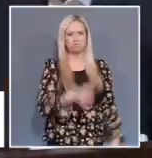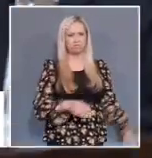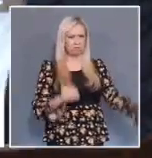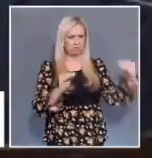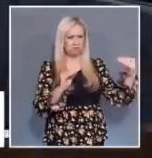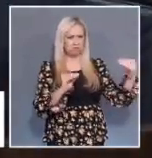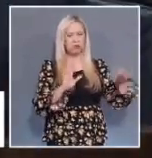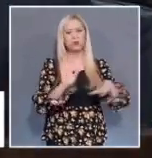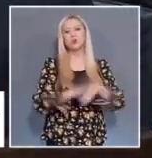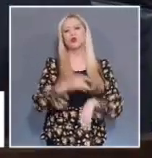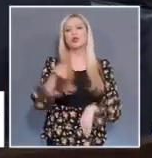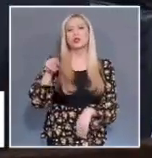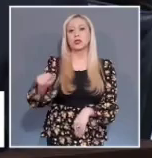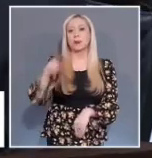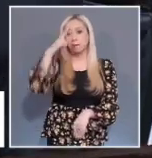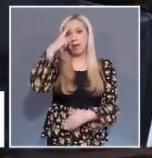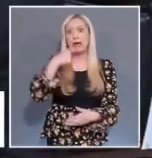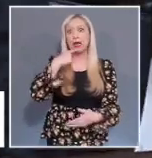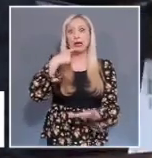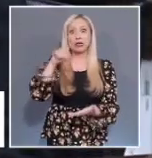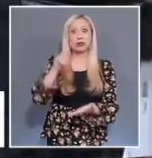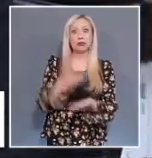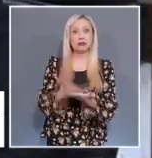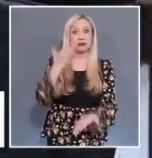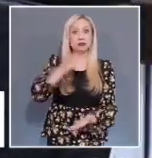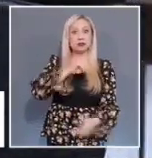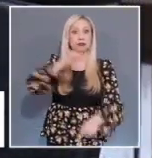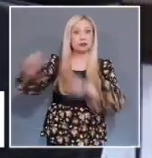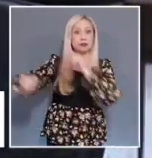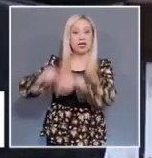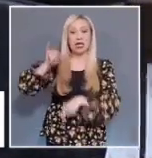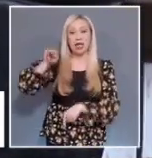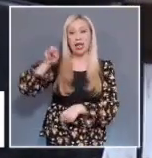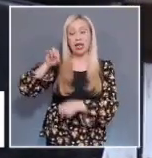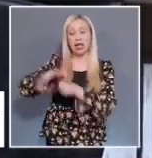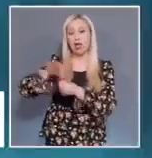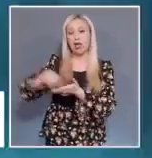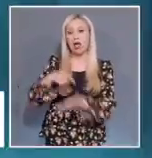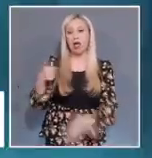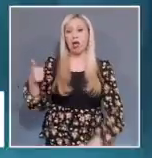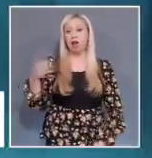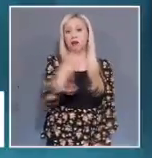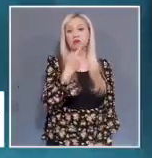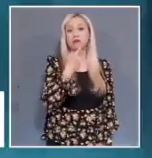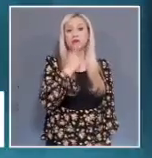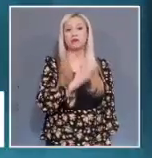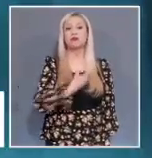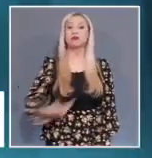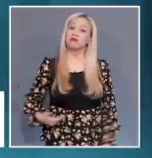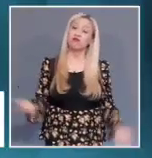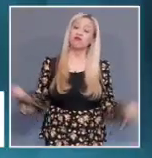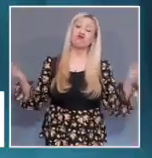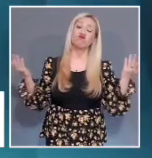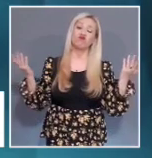de lo Contencioso de línea al presidente de la República por incumplir una medida cautelar. El presidente